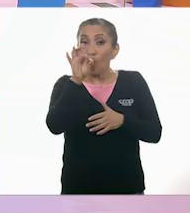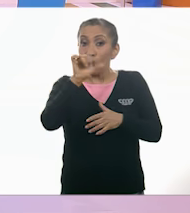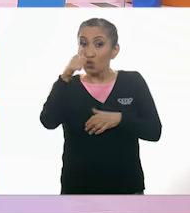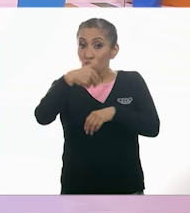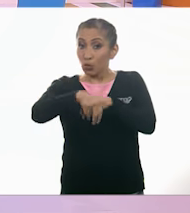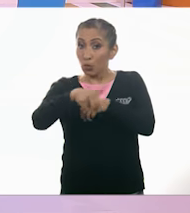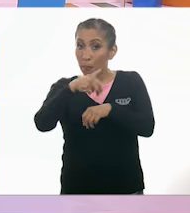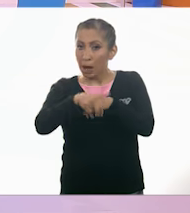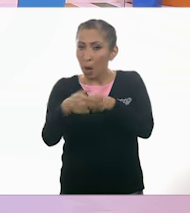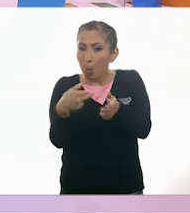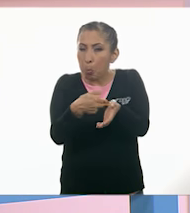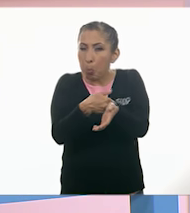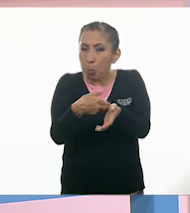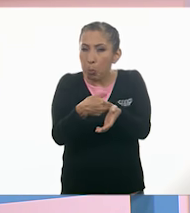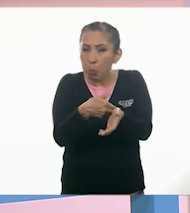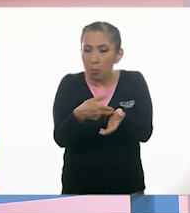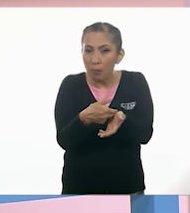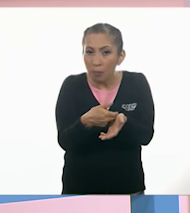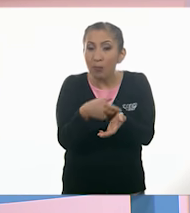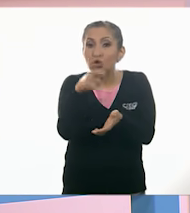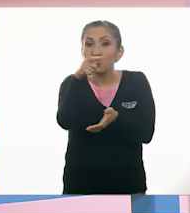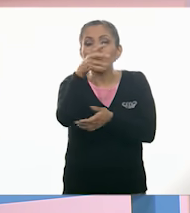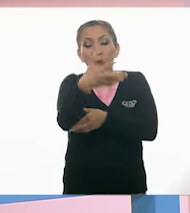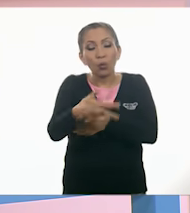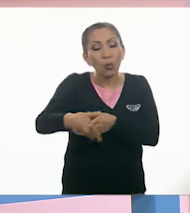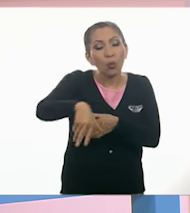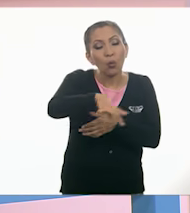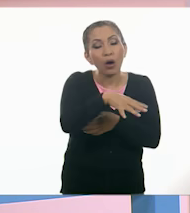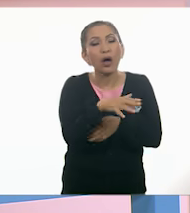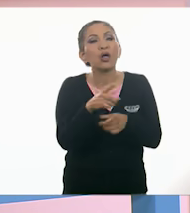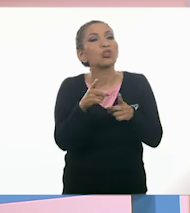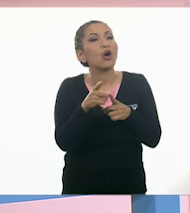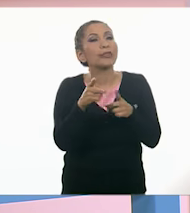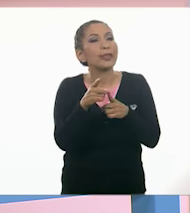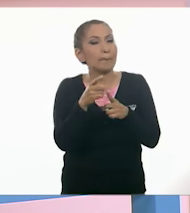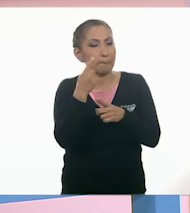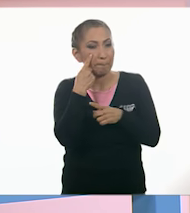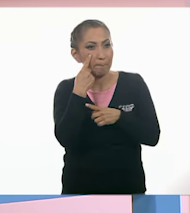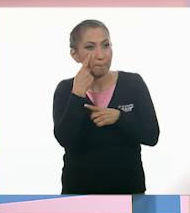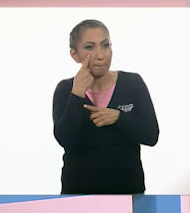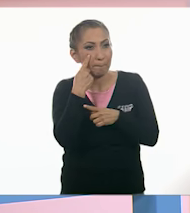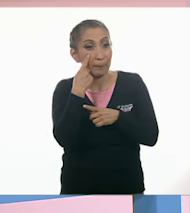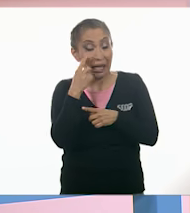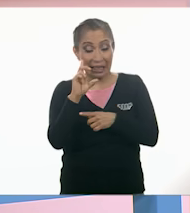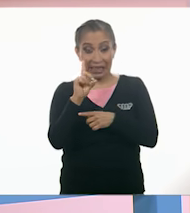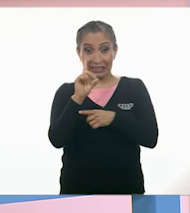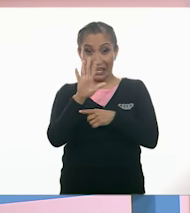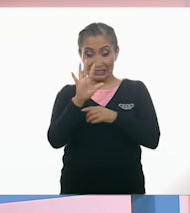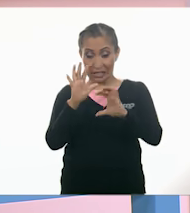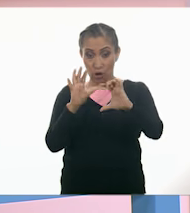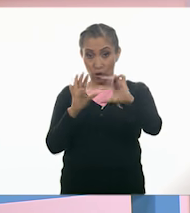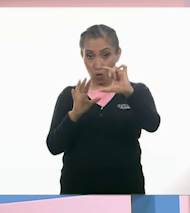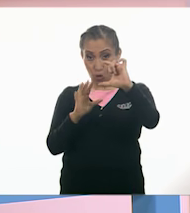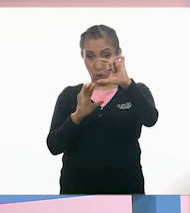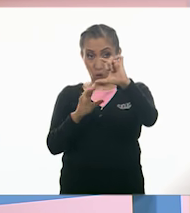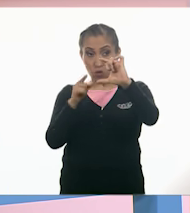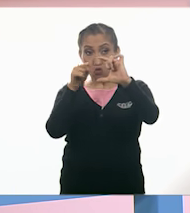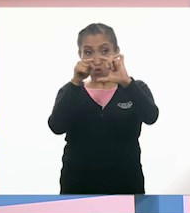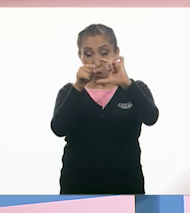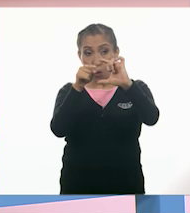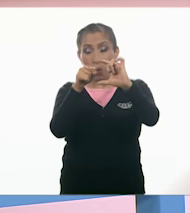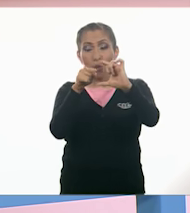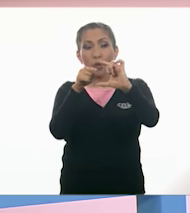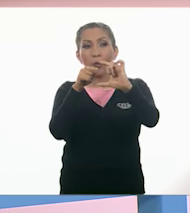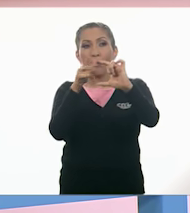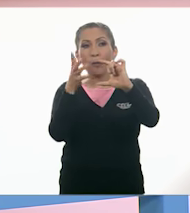otro número escondido. Vas a buscar el que se encuentra del 35. Sí. Vas a encontrar el que